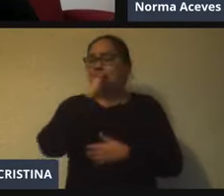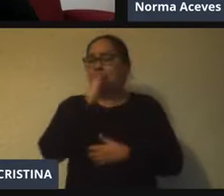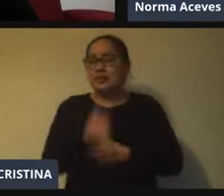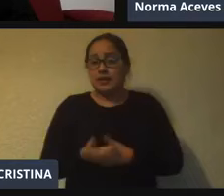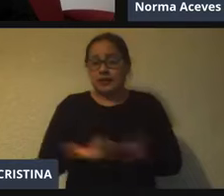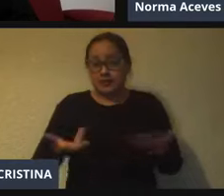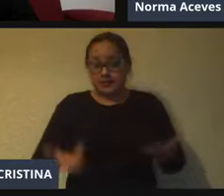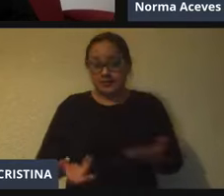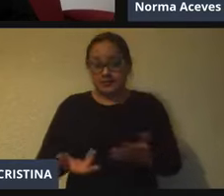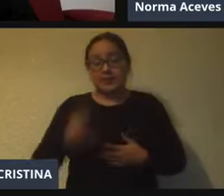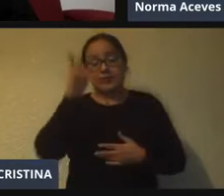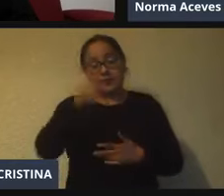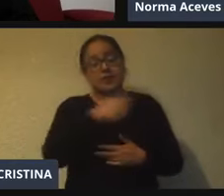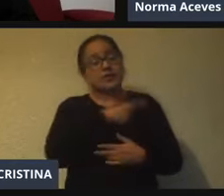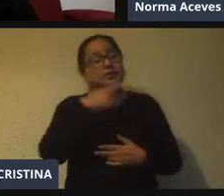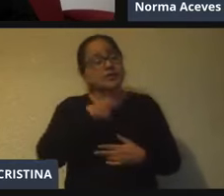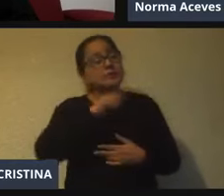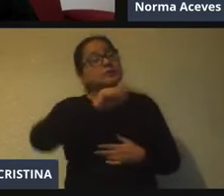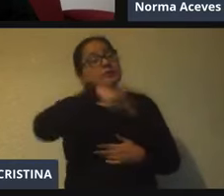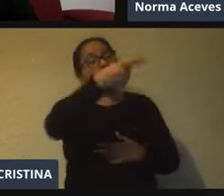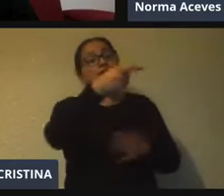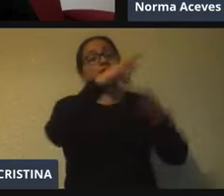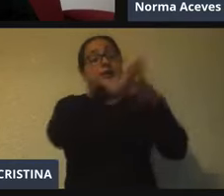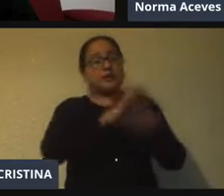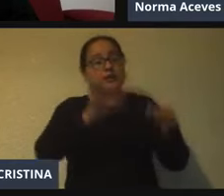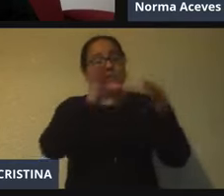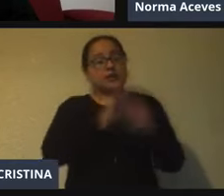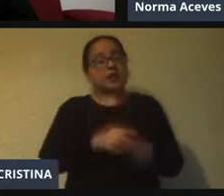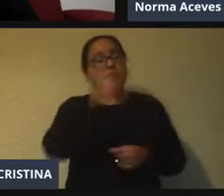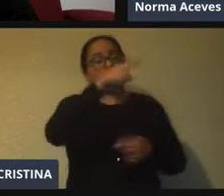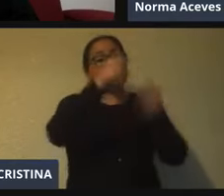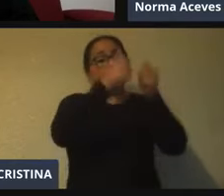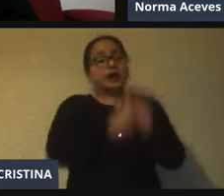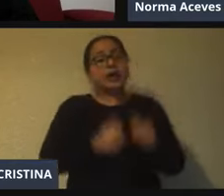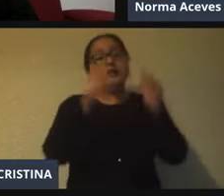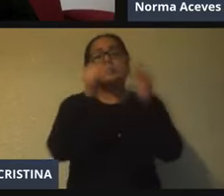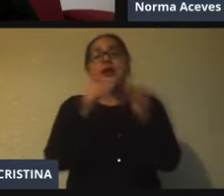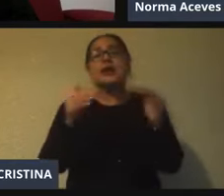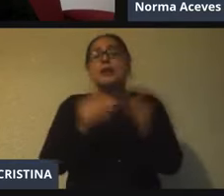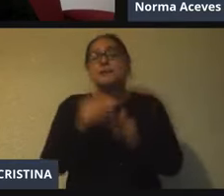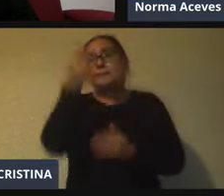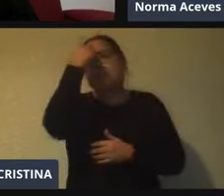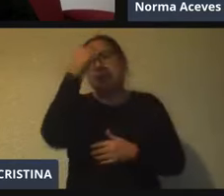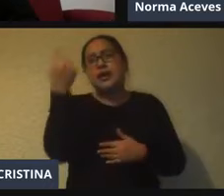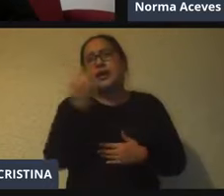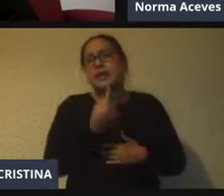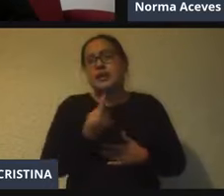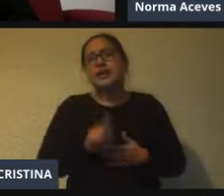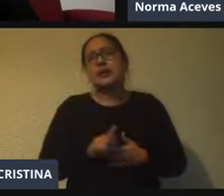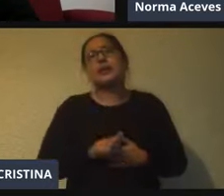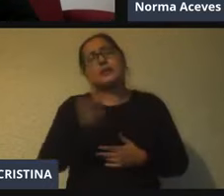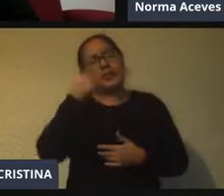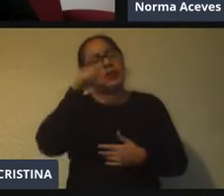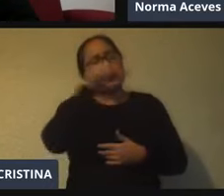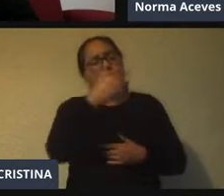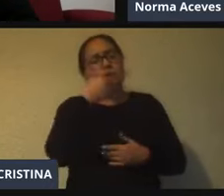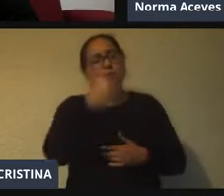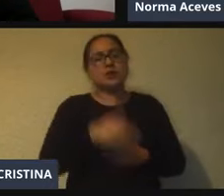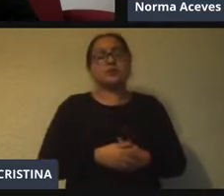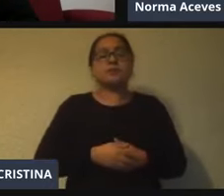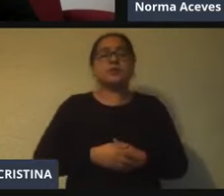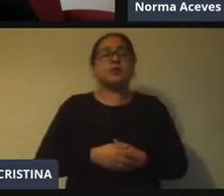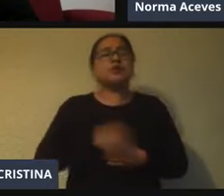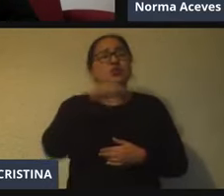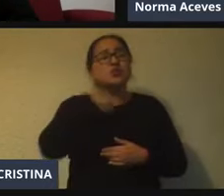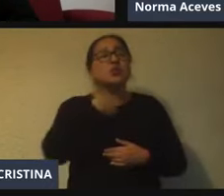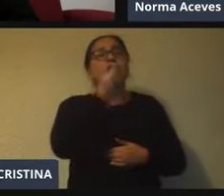que explicarles y decirles que es por su bien. Cuando le decimos, a ver, te quiero tanto que no quiero que te pase